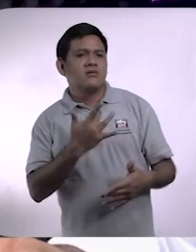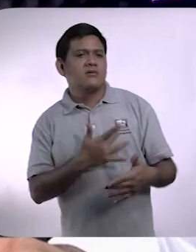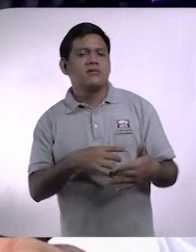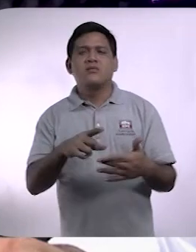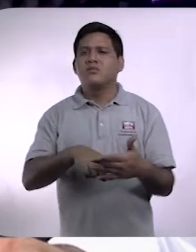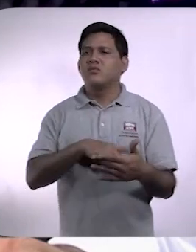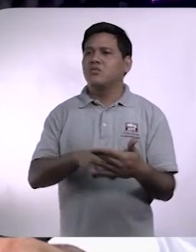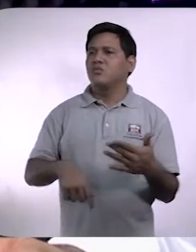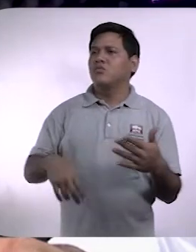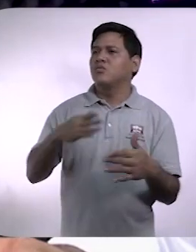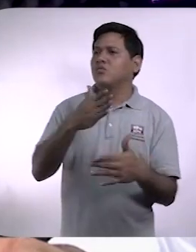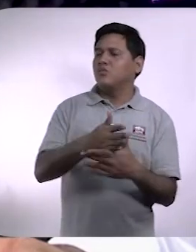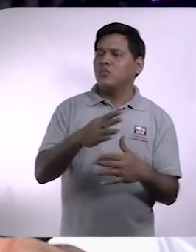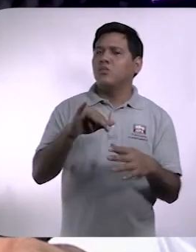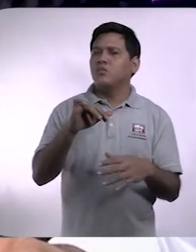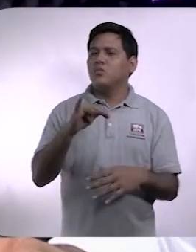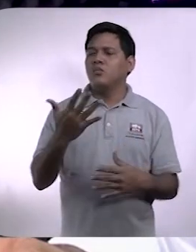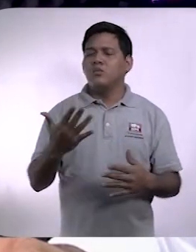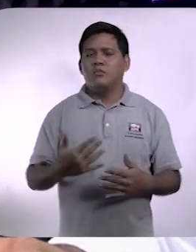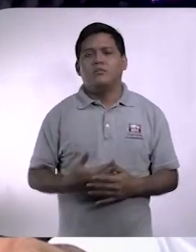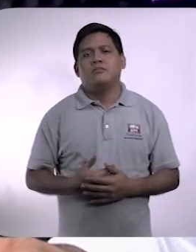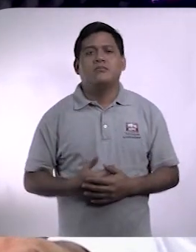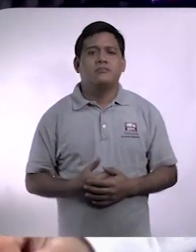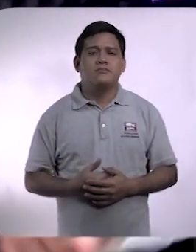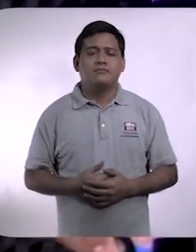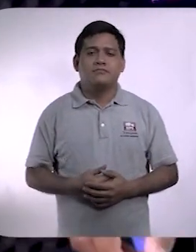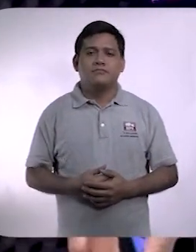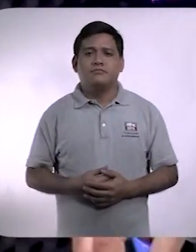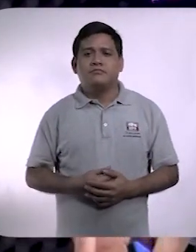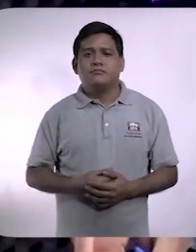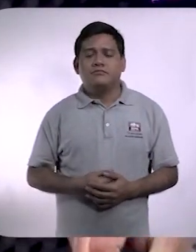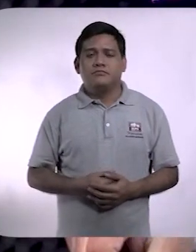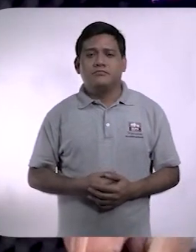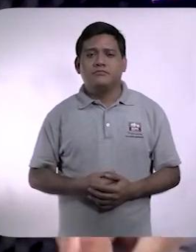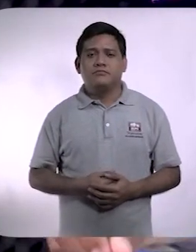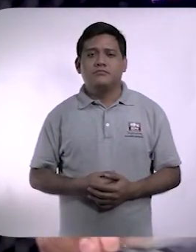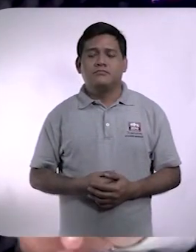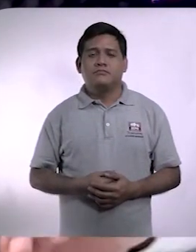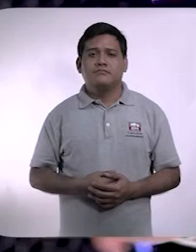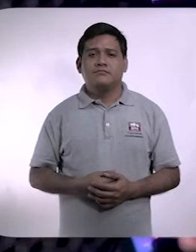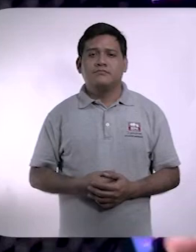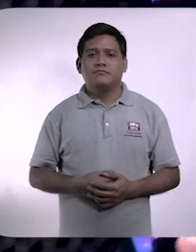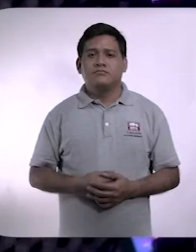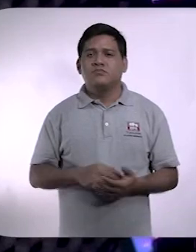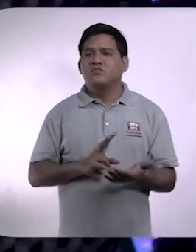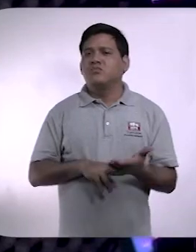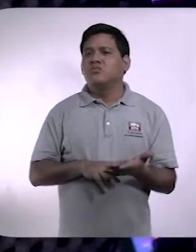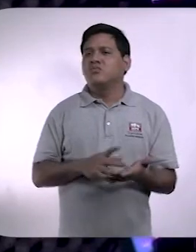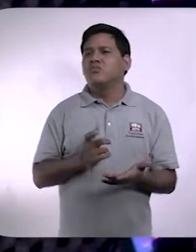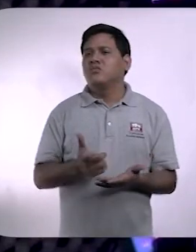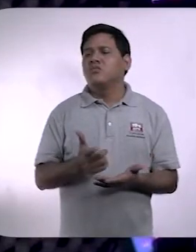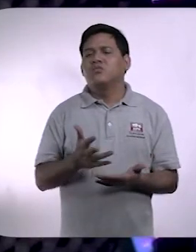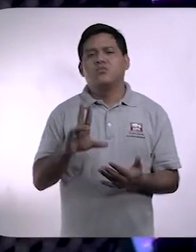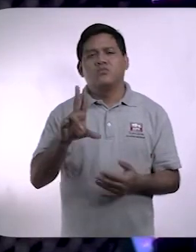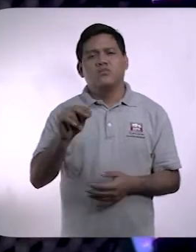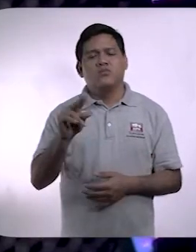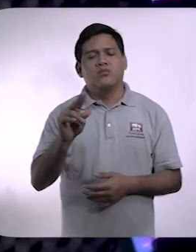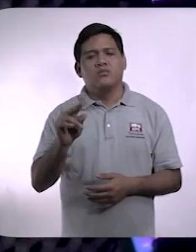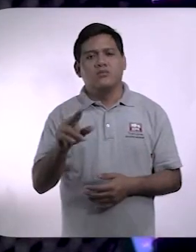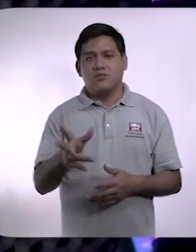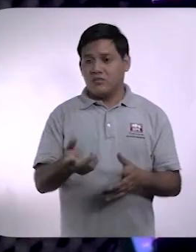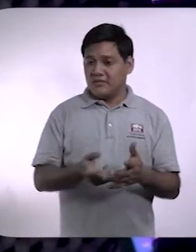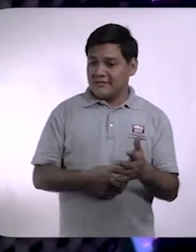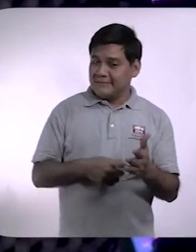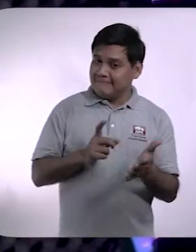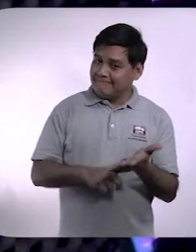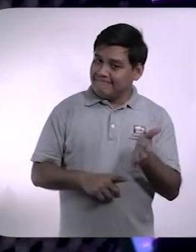la boleta electoral, ¿sí? El costo, pero no vamos a hablar del costo monetario, el costo